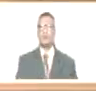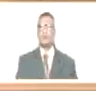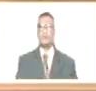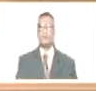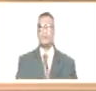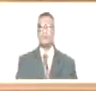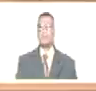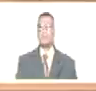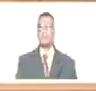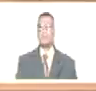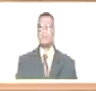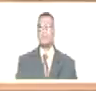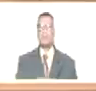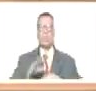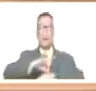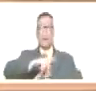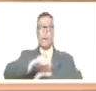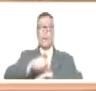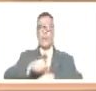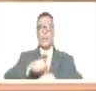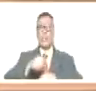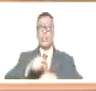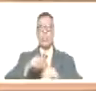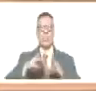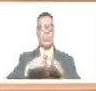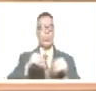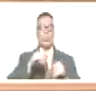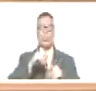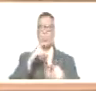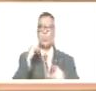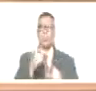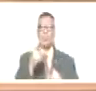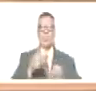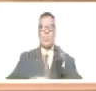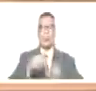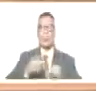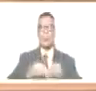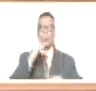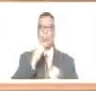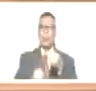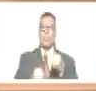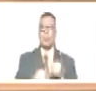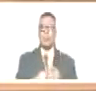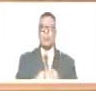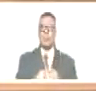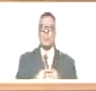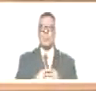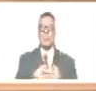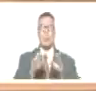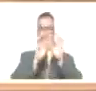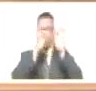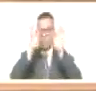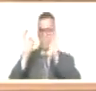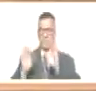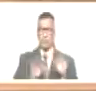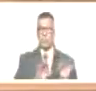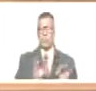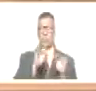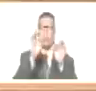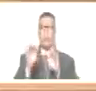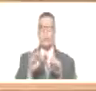La corrupción y la impunidad terminan por configurar una